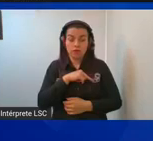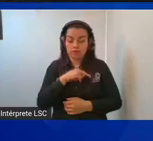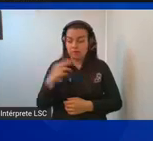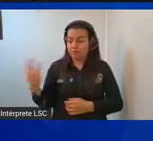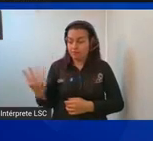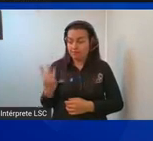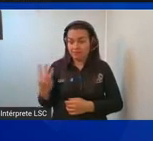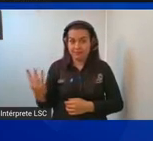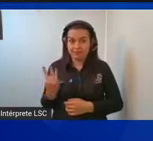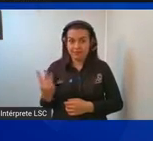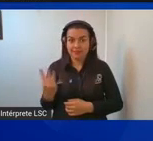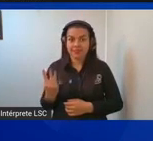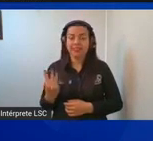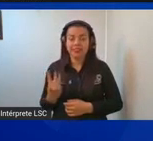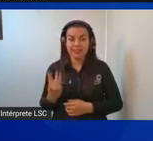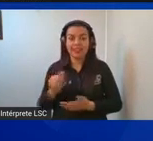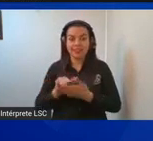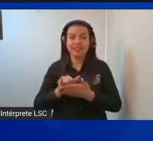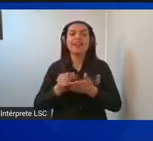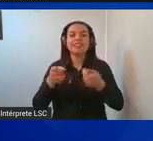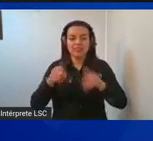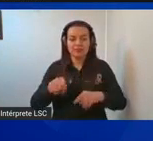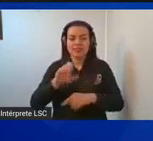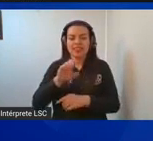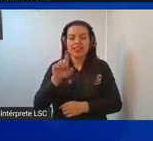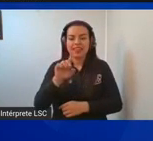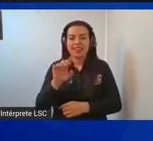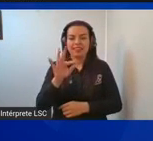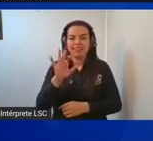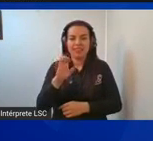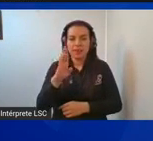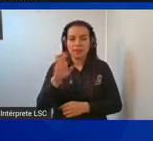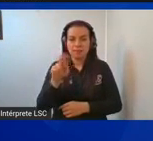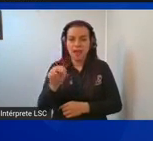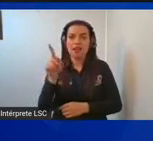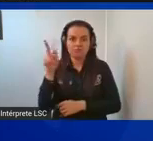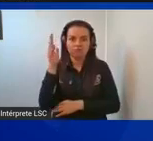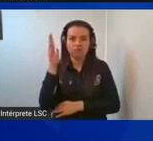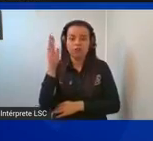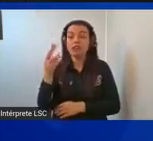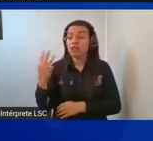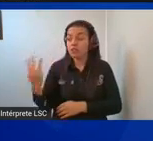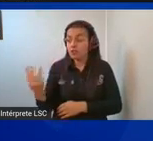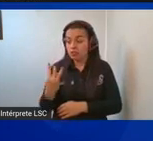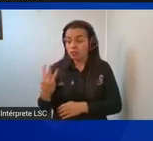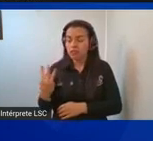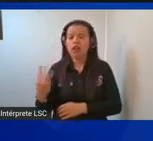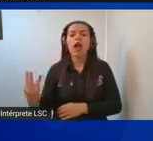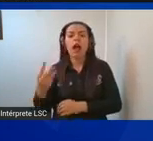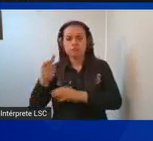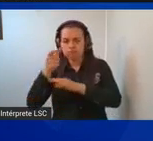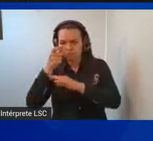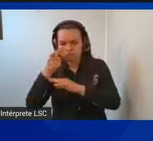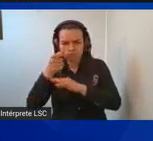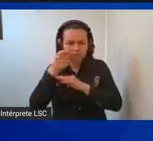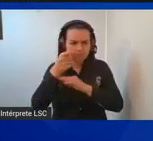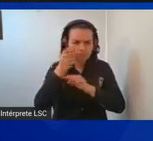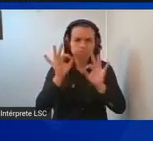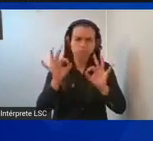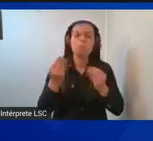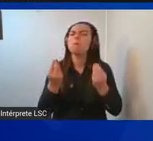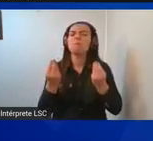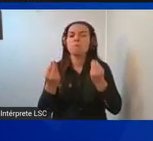también Esteban Quintero, que fue ponente, vamos a estar haciendo control para que a la mayor brevedad